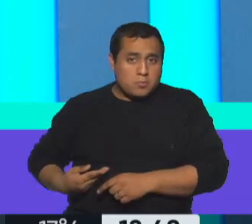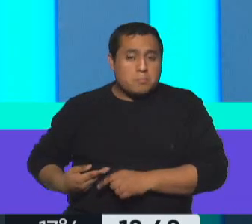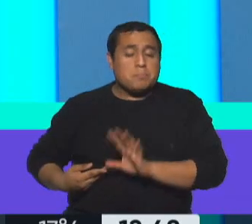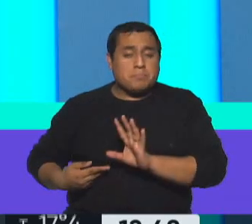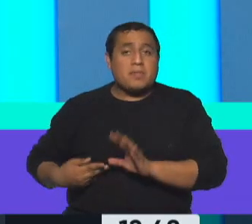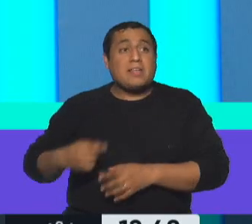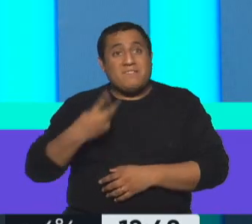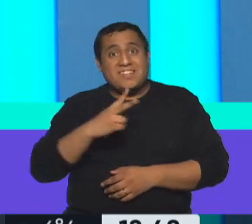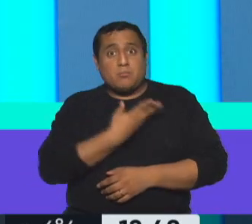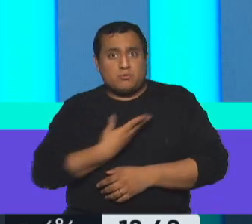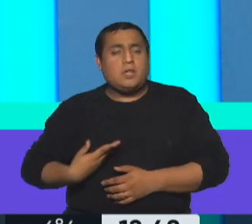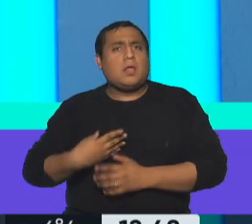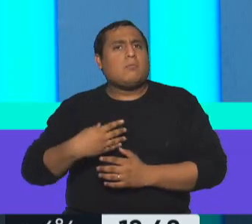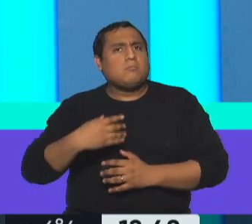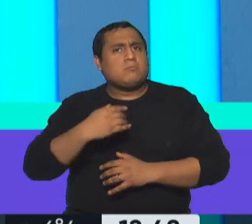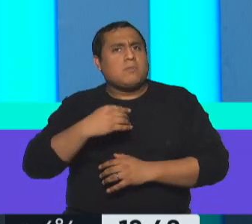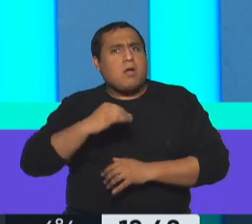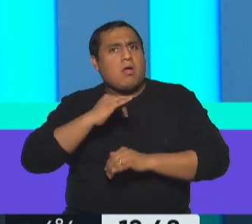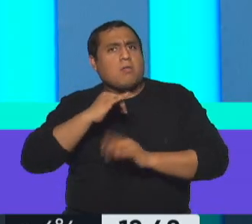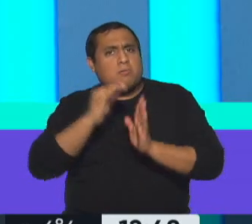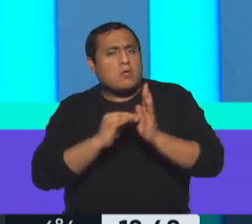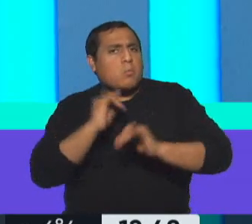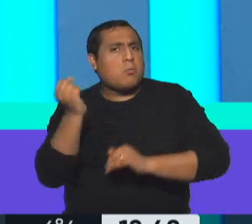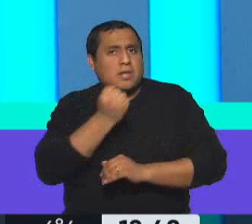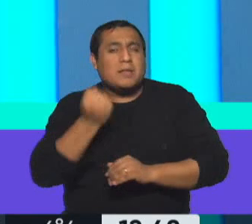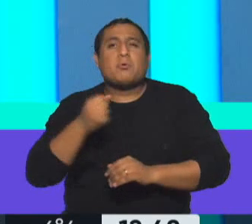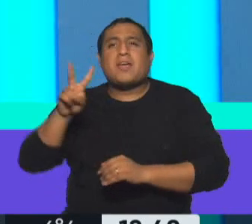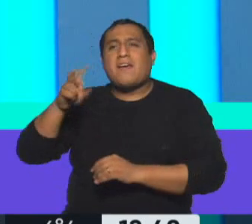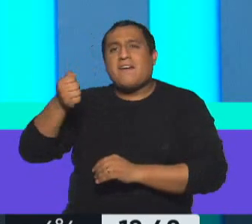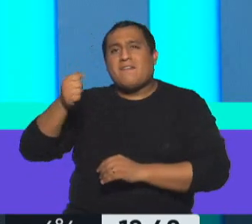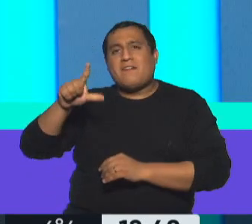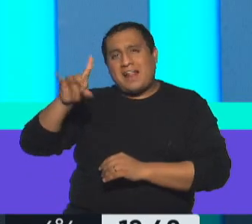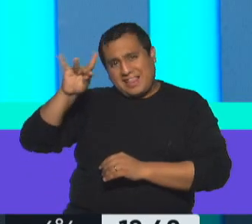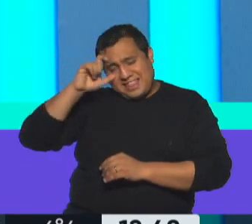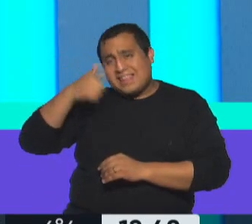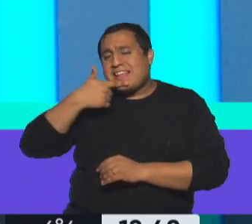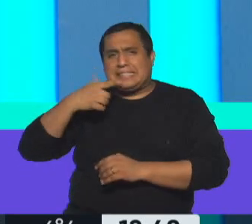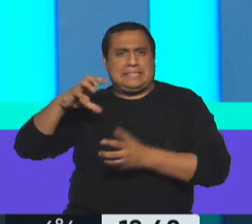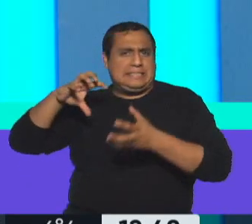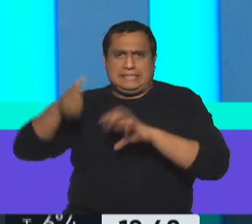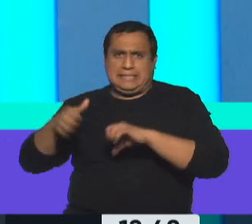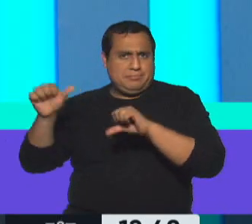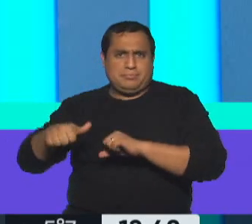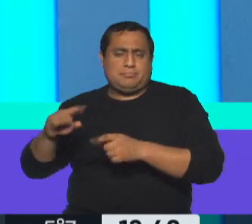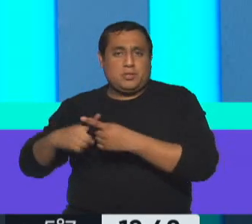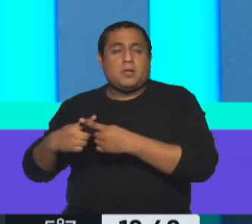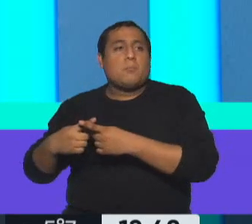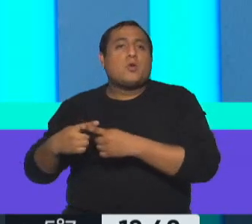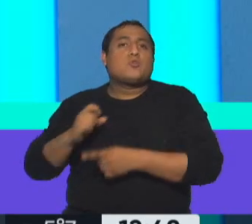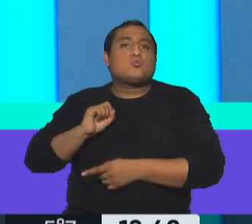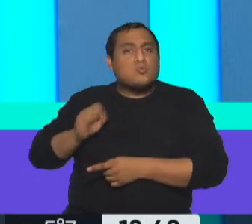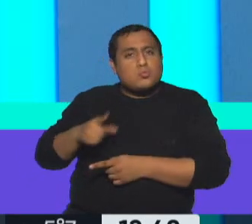un dato importante porque valdés tuvo una crisis política cuando gustavo canteros su vicegobernador